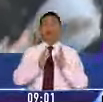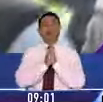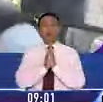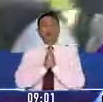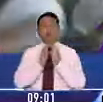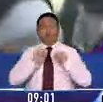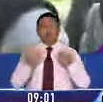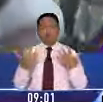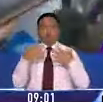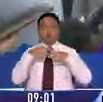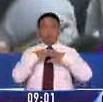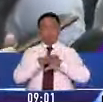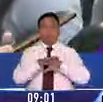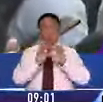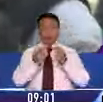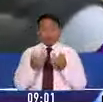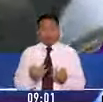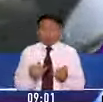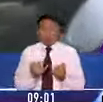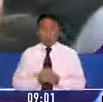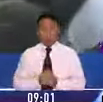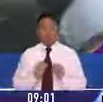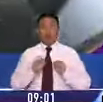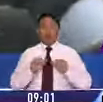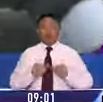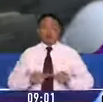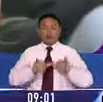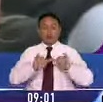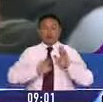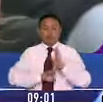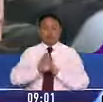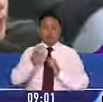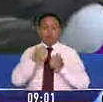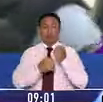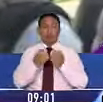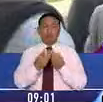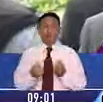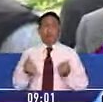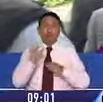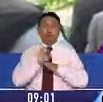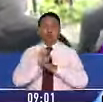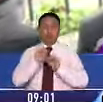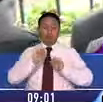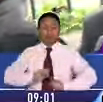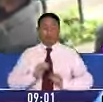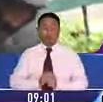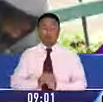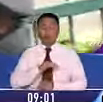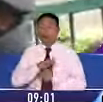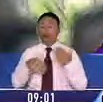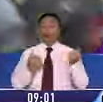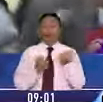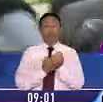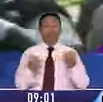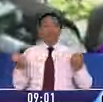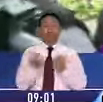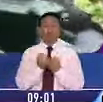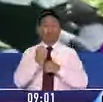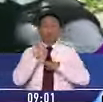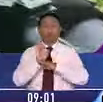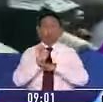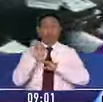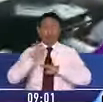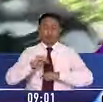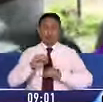a que nos unamos. Yo creo que este es el momento de salir y solucionar los problemas del país. Hay que hacer una cruzada por el país y hay que sobre